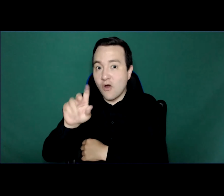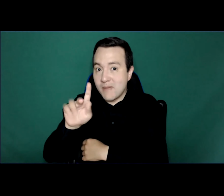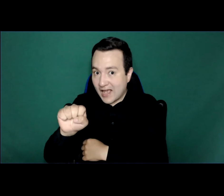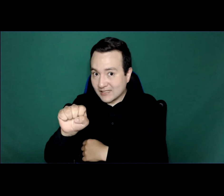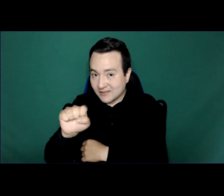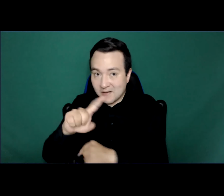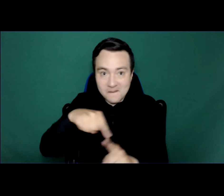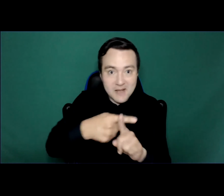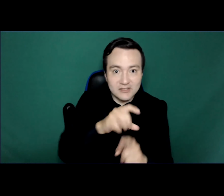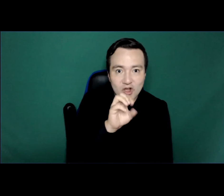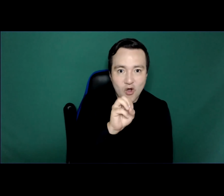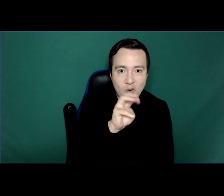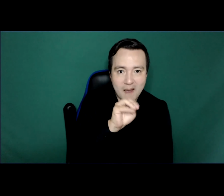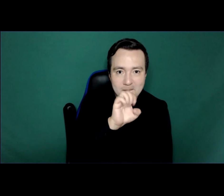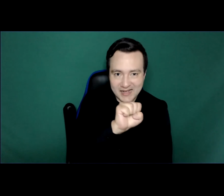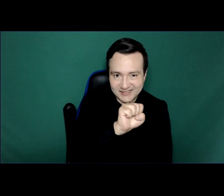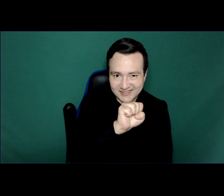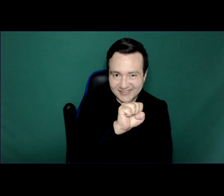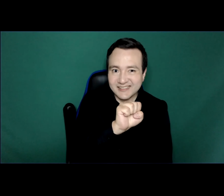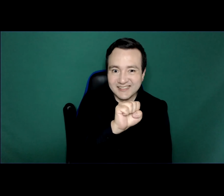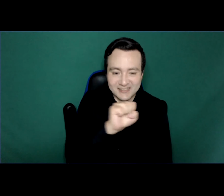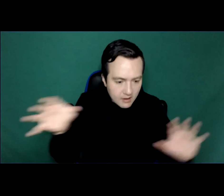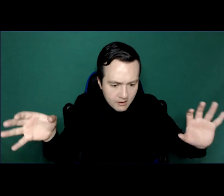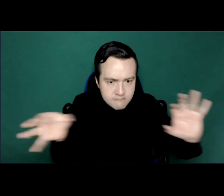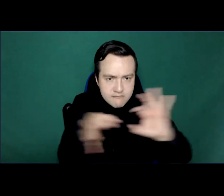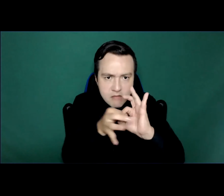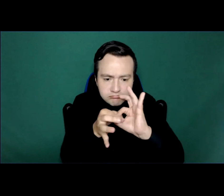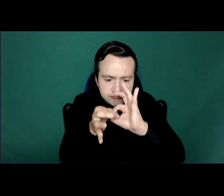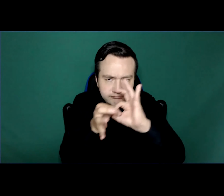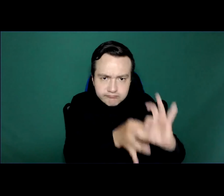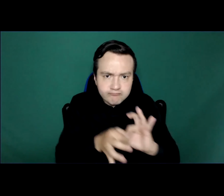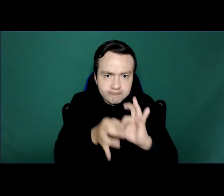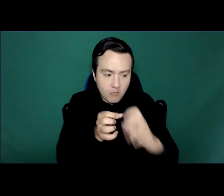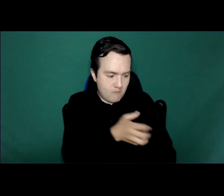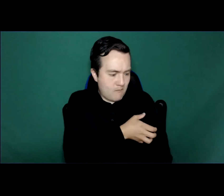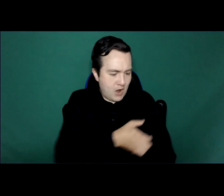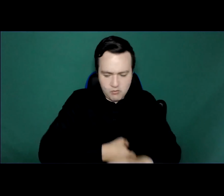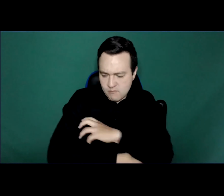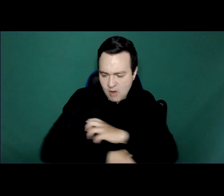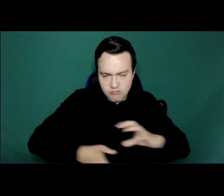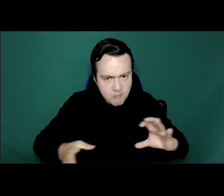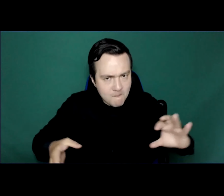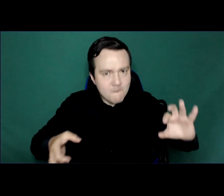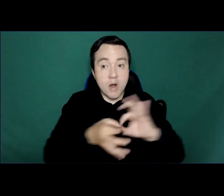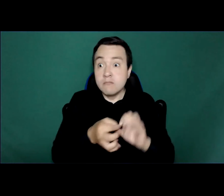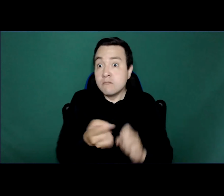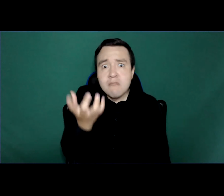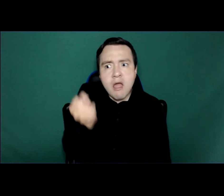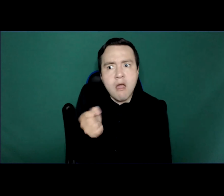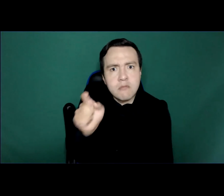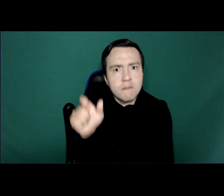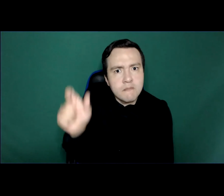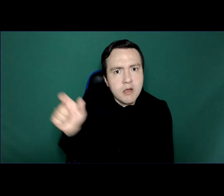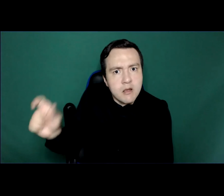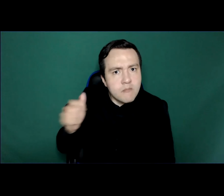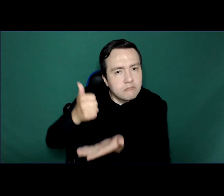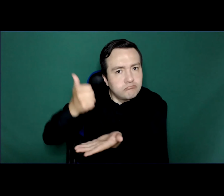OMS. Y tenemos a muchísimos participantes en esta sesión y cada vez